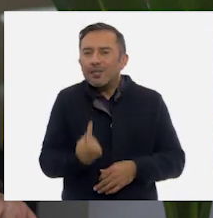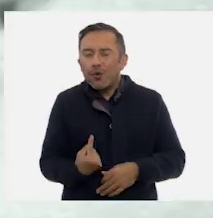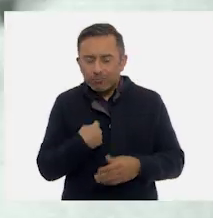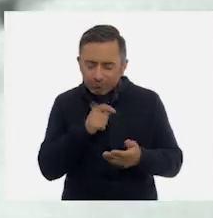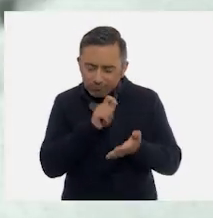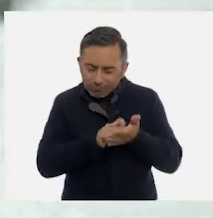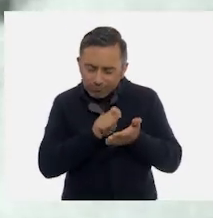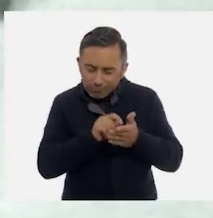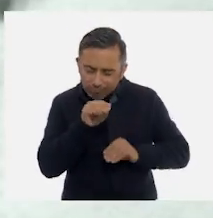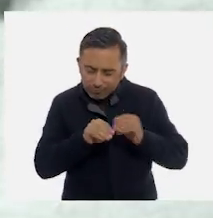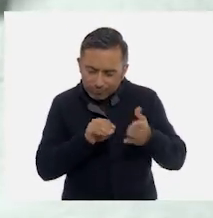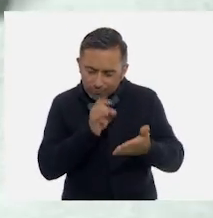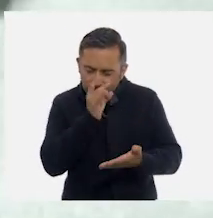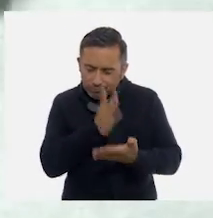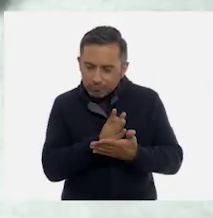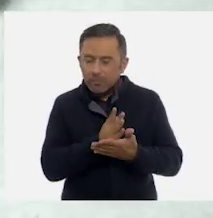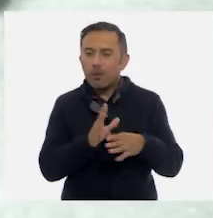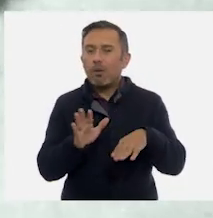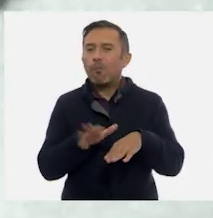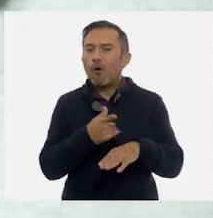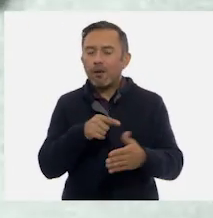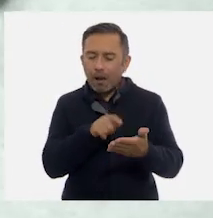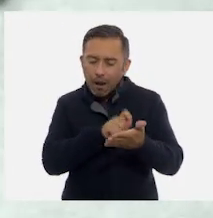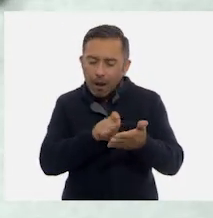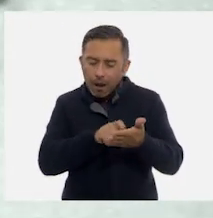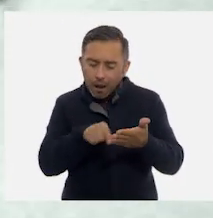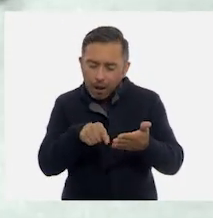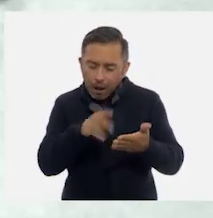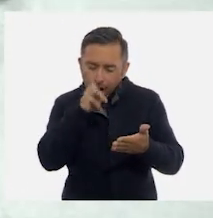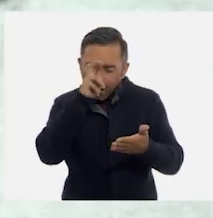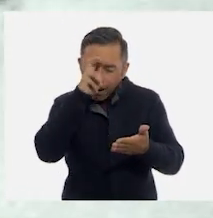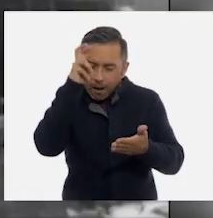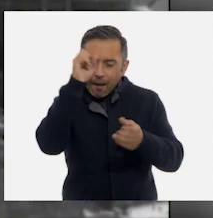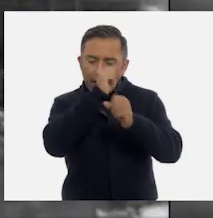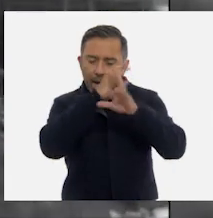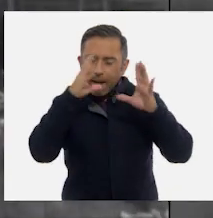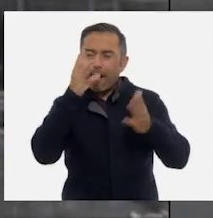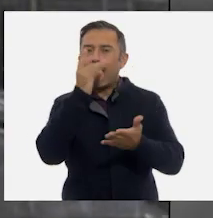escena sus sentimientos de infancia.